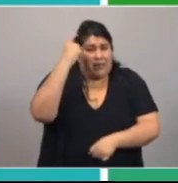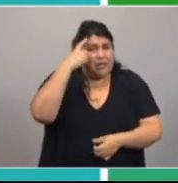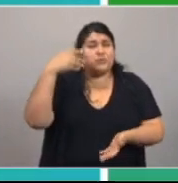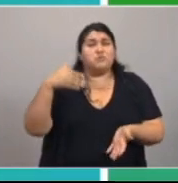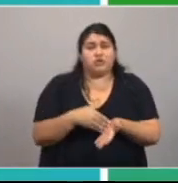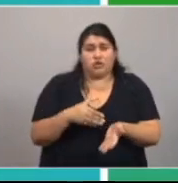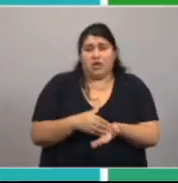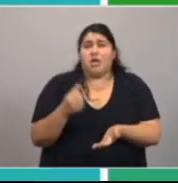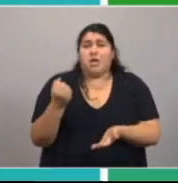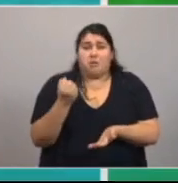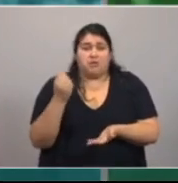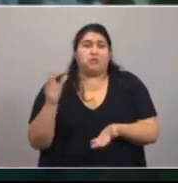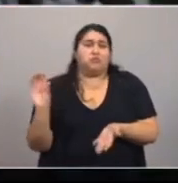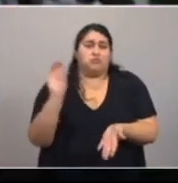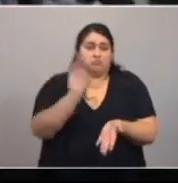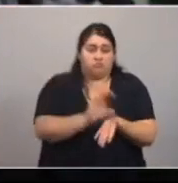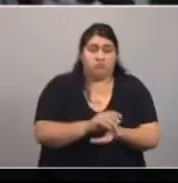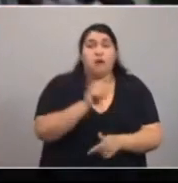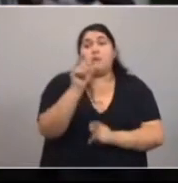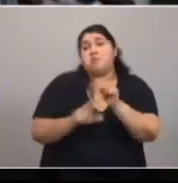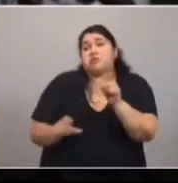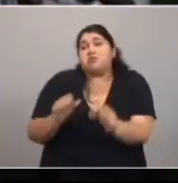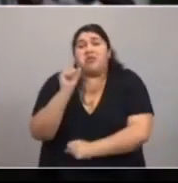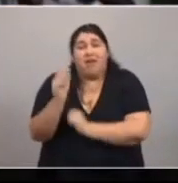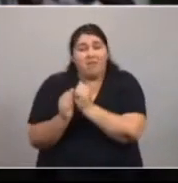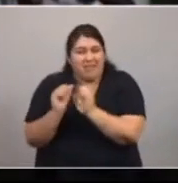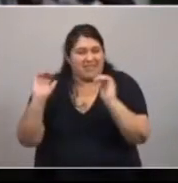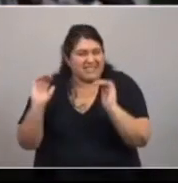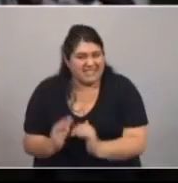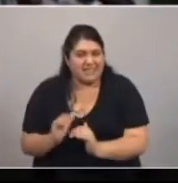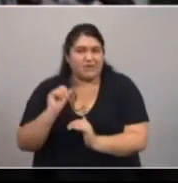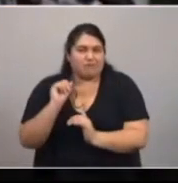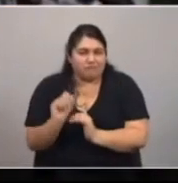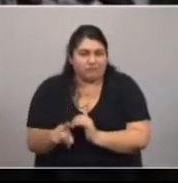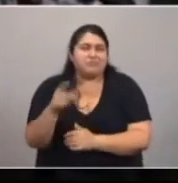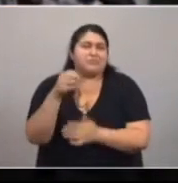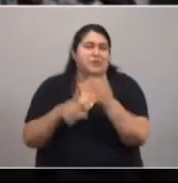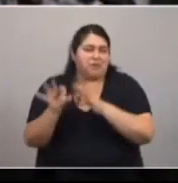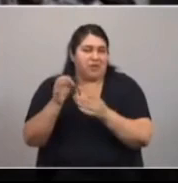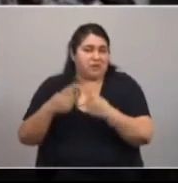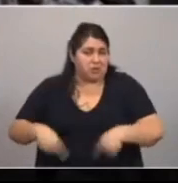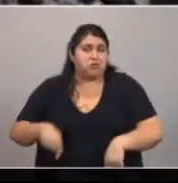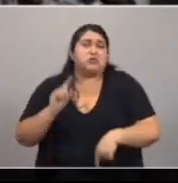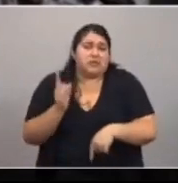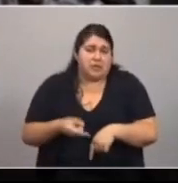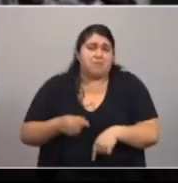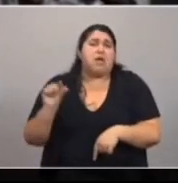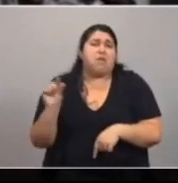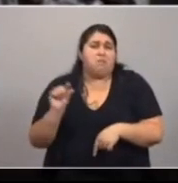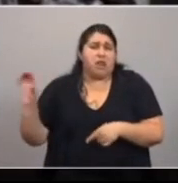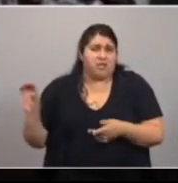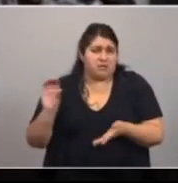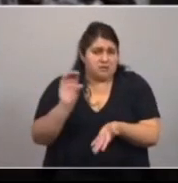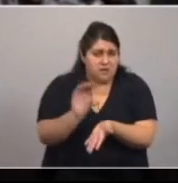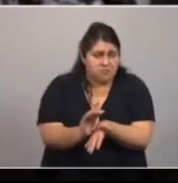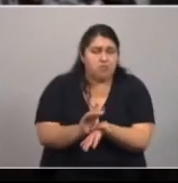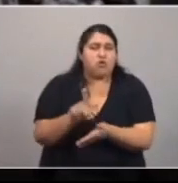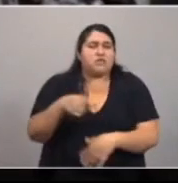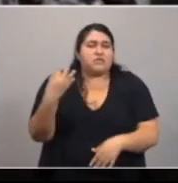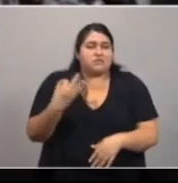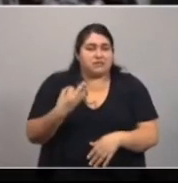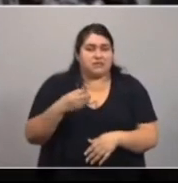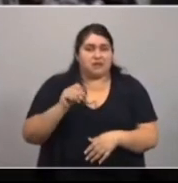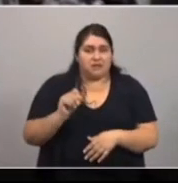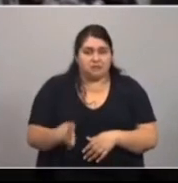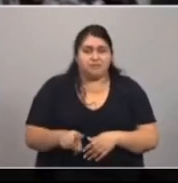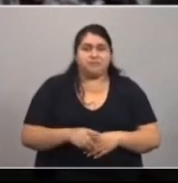Provincia Microcrédito, también vamos a tener una línea de crédito especial. Hasta en el caso de